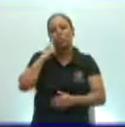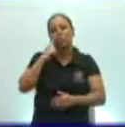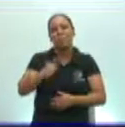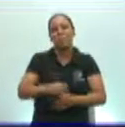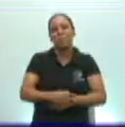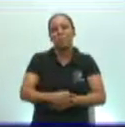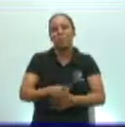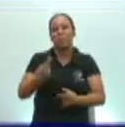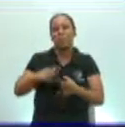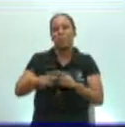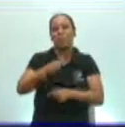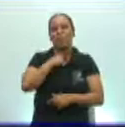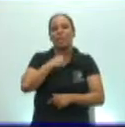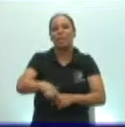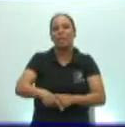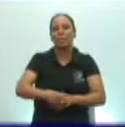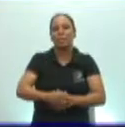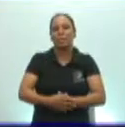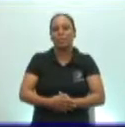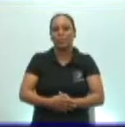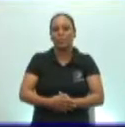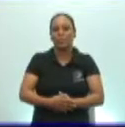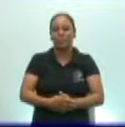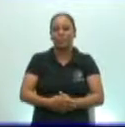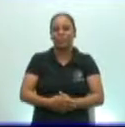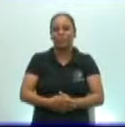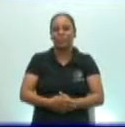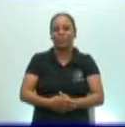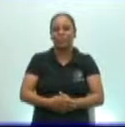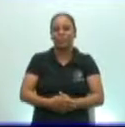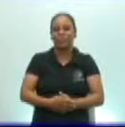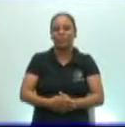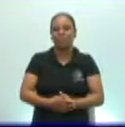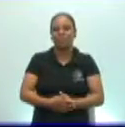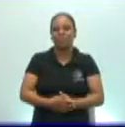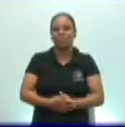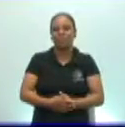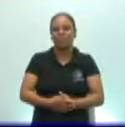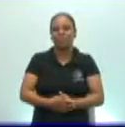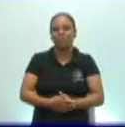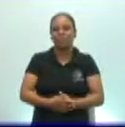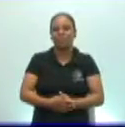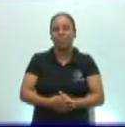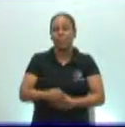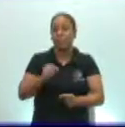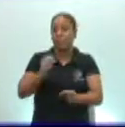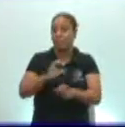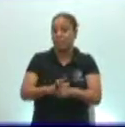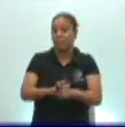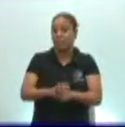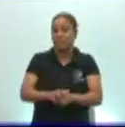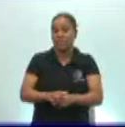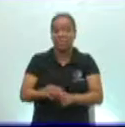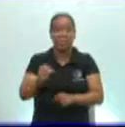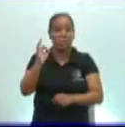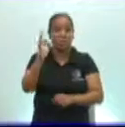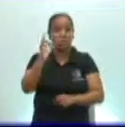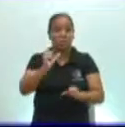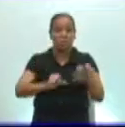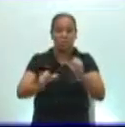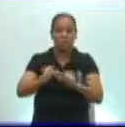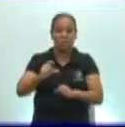entonces otro ejemplo. Partimos de la fórmula química